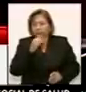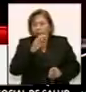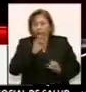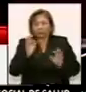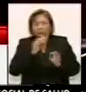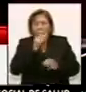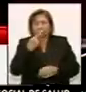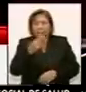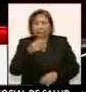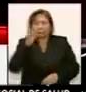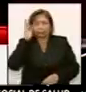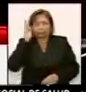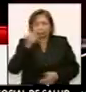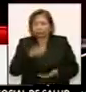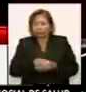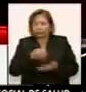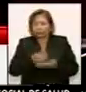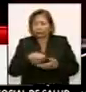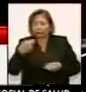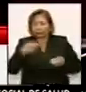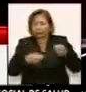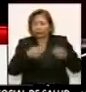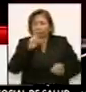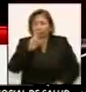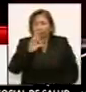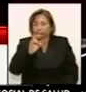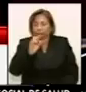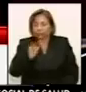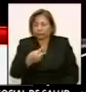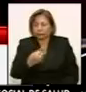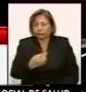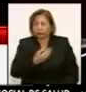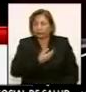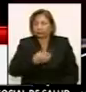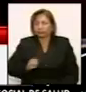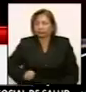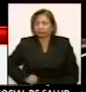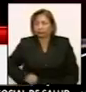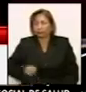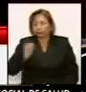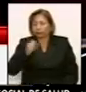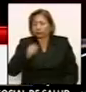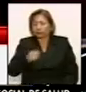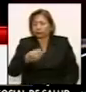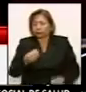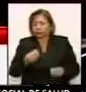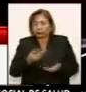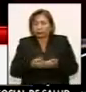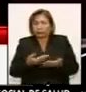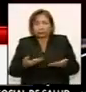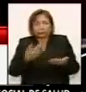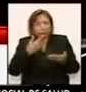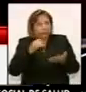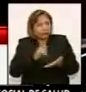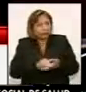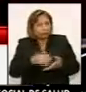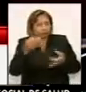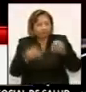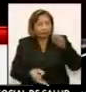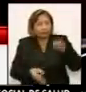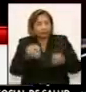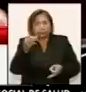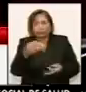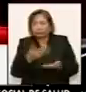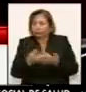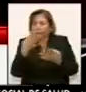palabra de Fujimori que no ha pagado la reparación de 27 millones que dio el Estado. Sí, pues, porque eso está judicializado